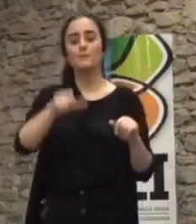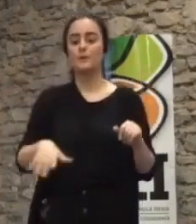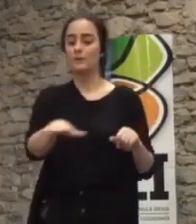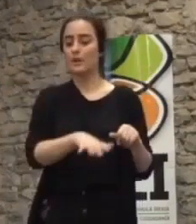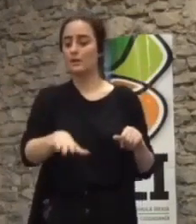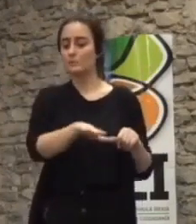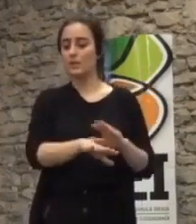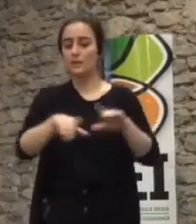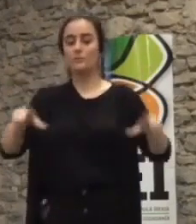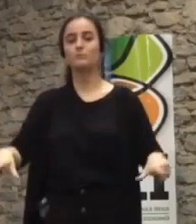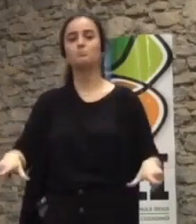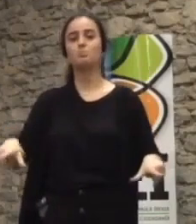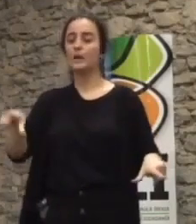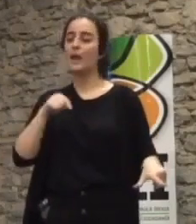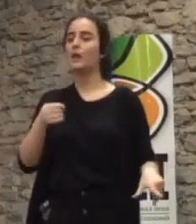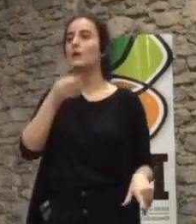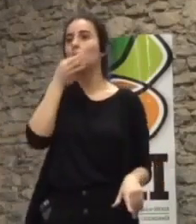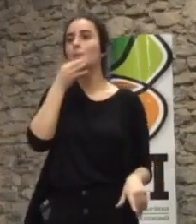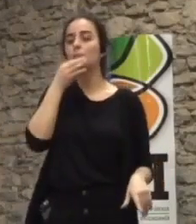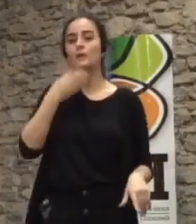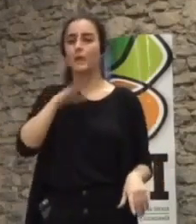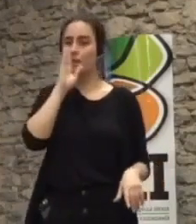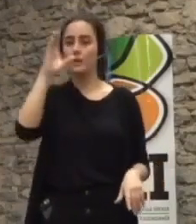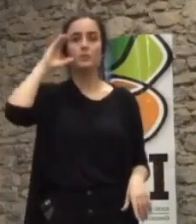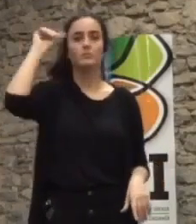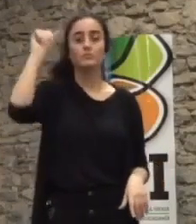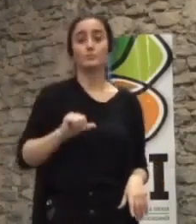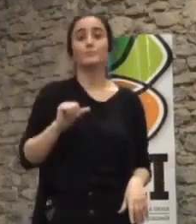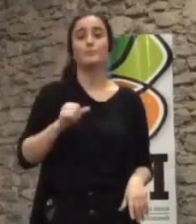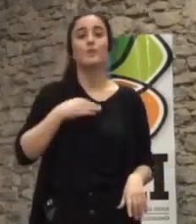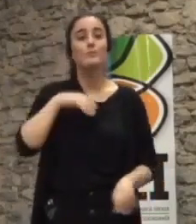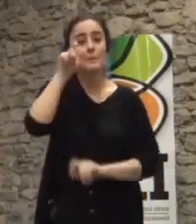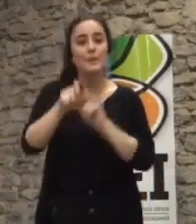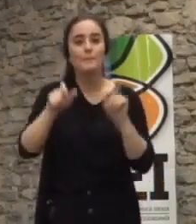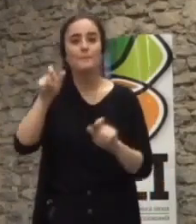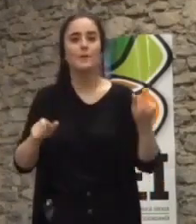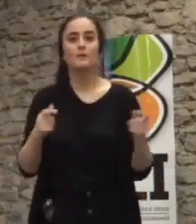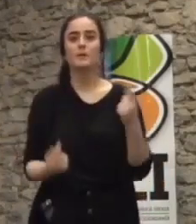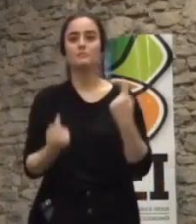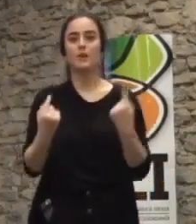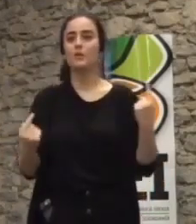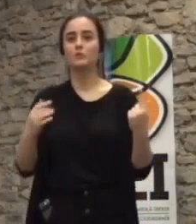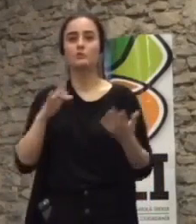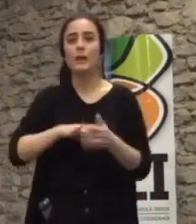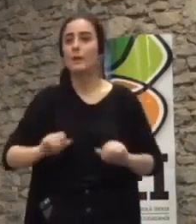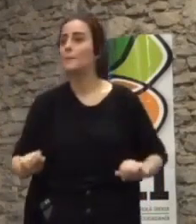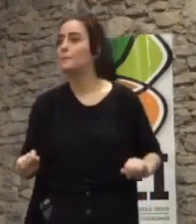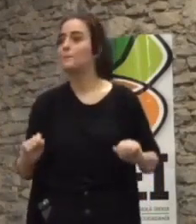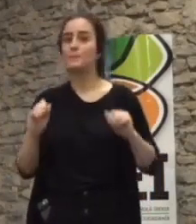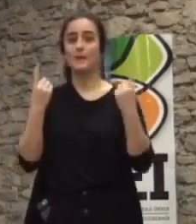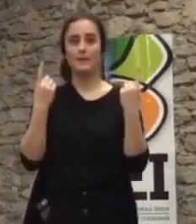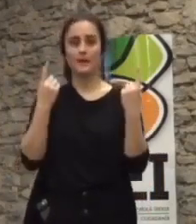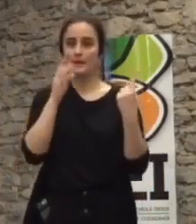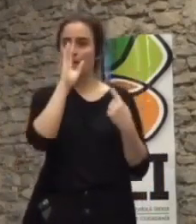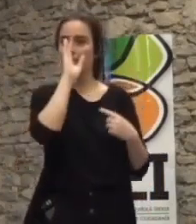espacio, elige un relato y escucha directamente a la persona. Seguramente para muchas personas esta fue la primera ocasión que, de primera mano,